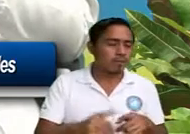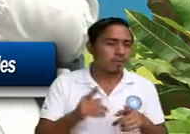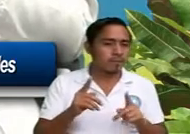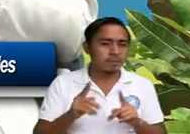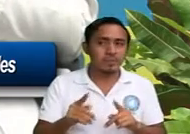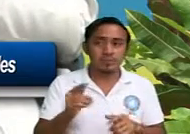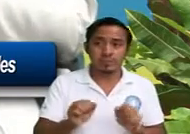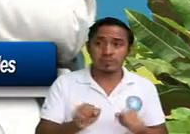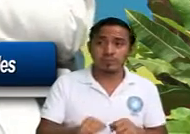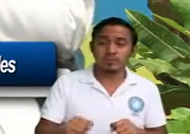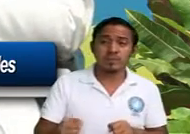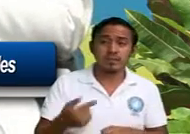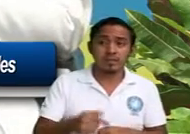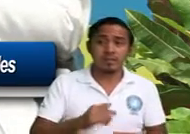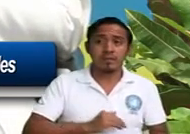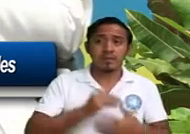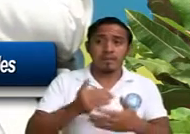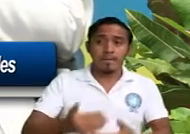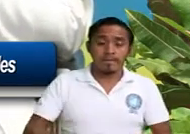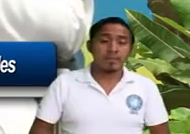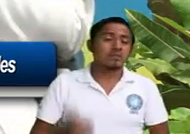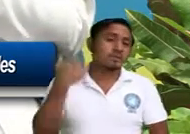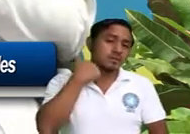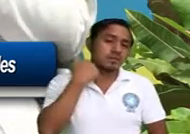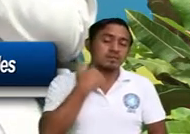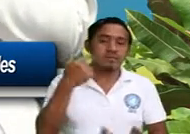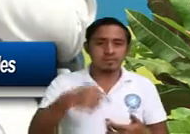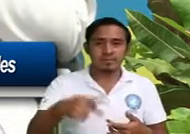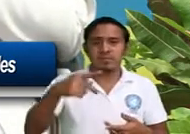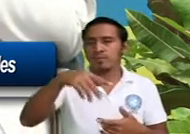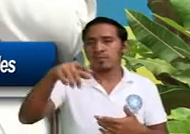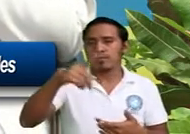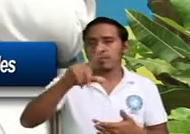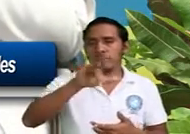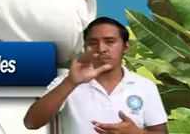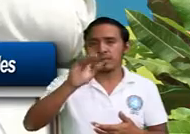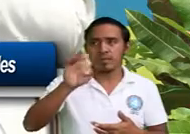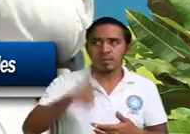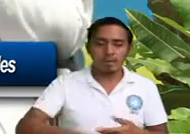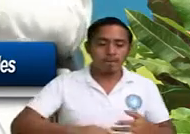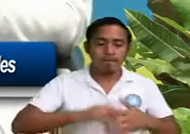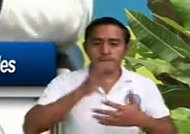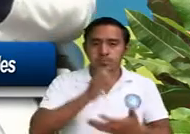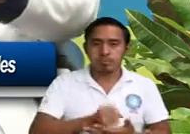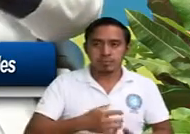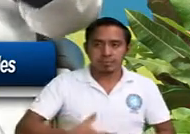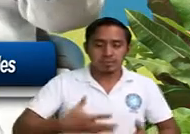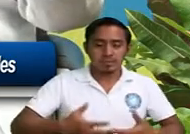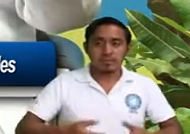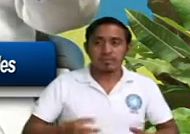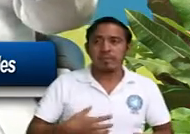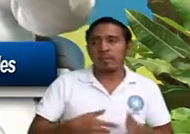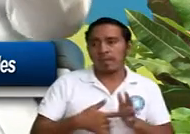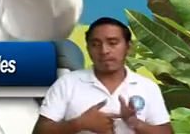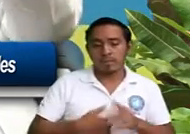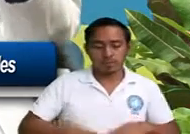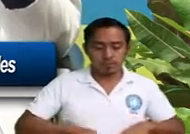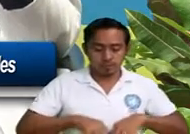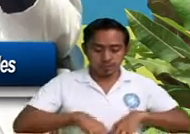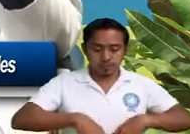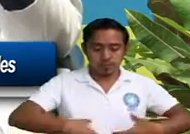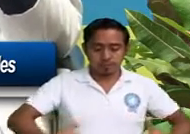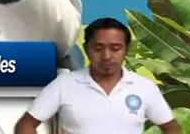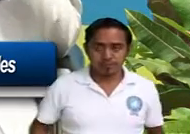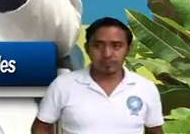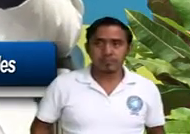complicación que pueda tener él por la placenta. Entonces, cuando tenemos un embarazo que son dos fetos que tienen dos placentas, ellos quizás los